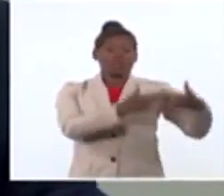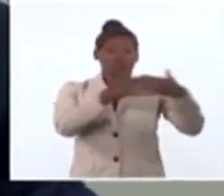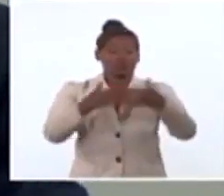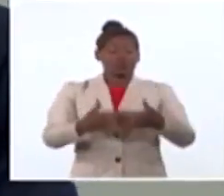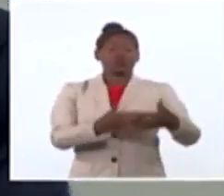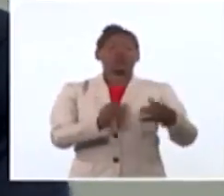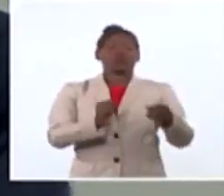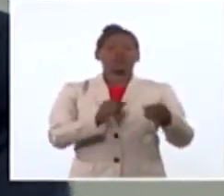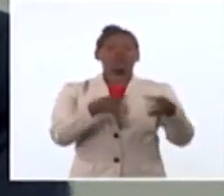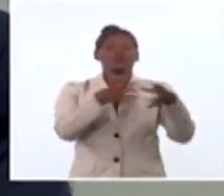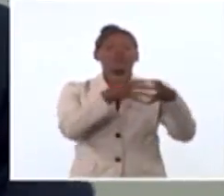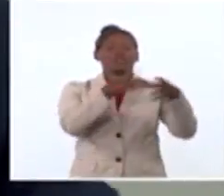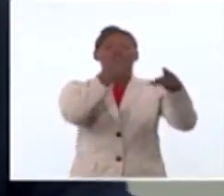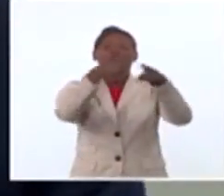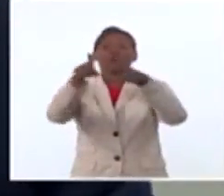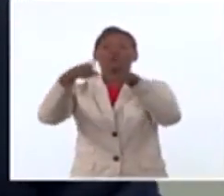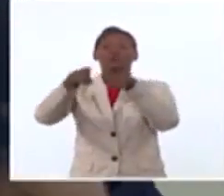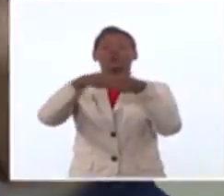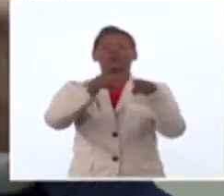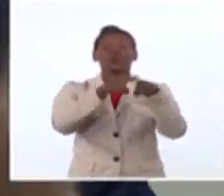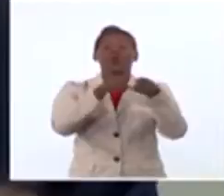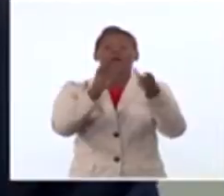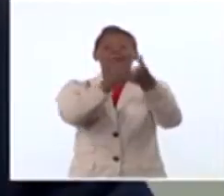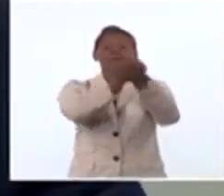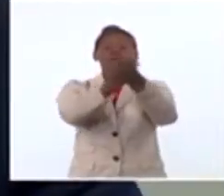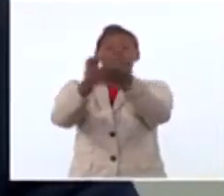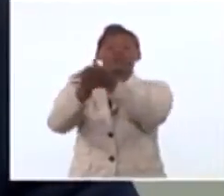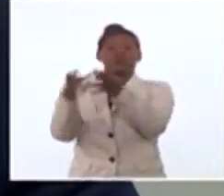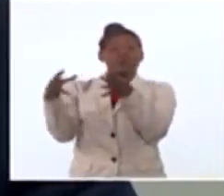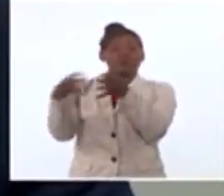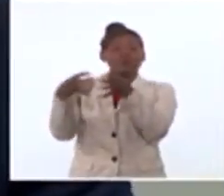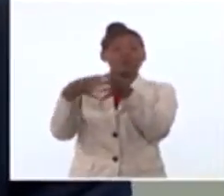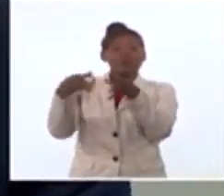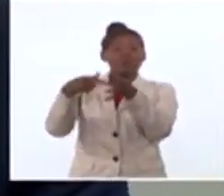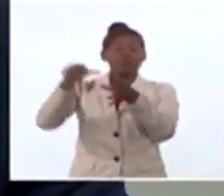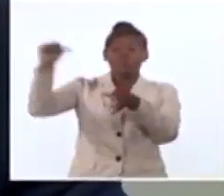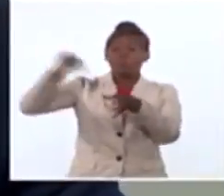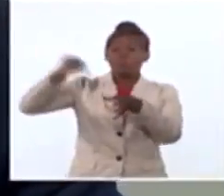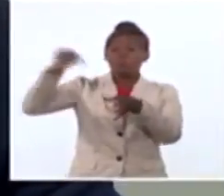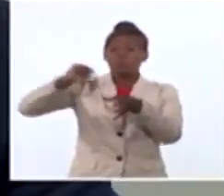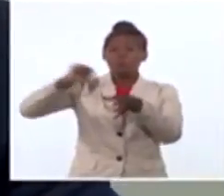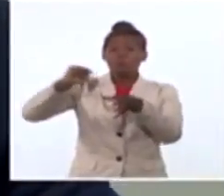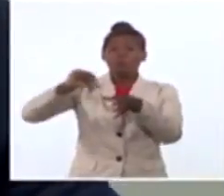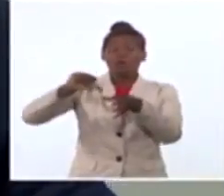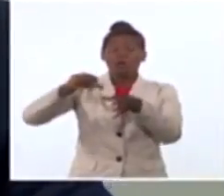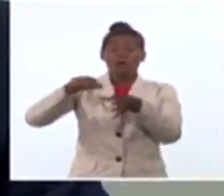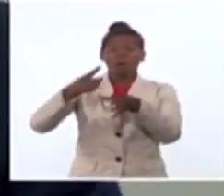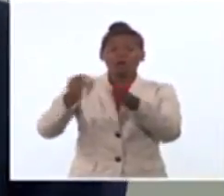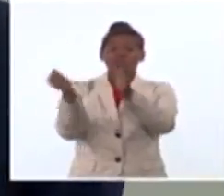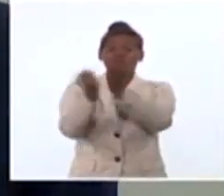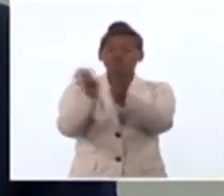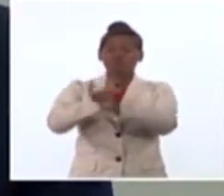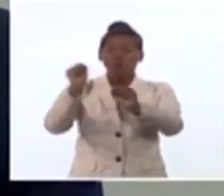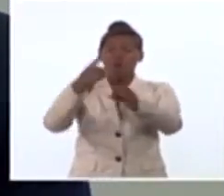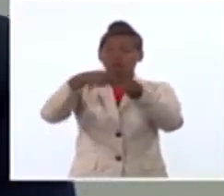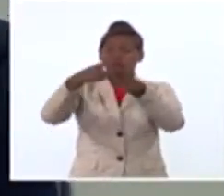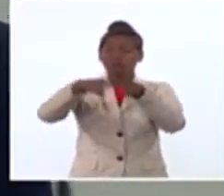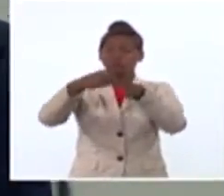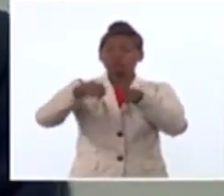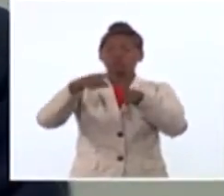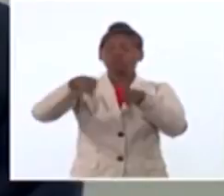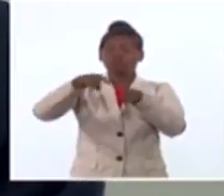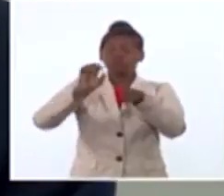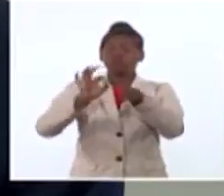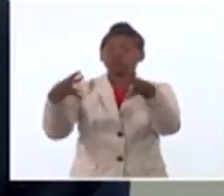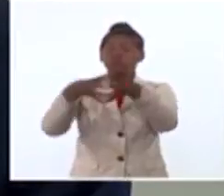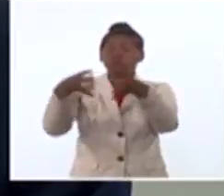grupos violentos, con un pasado, incluso un presente de acciones terroristas